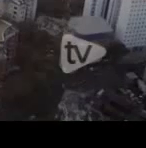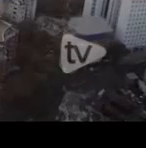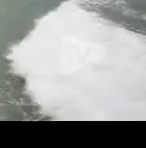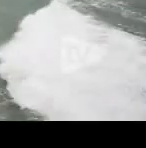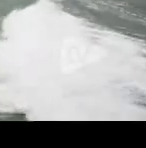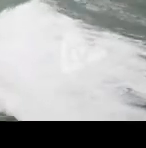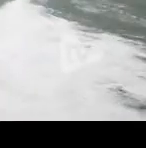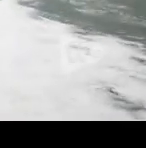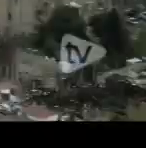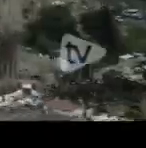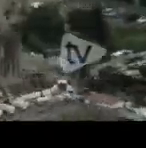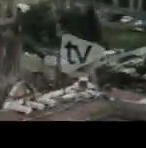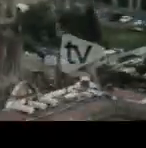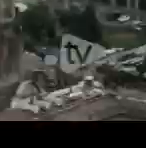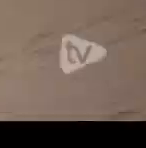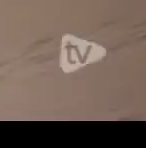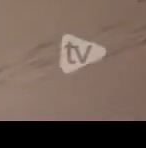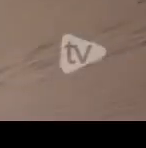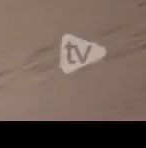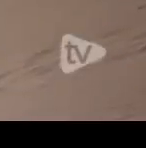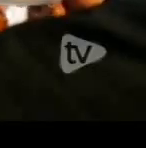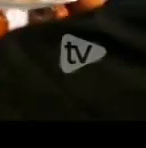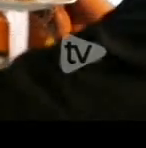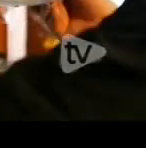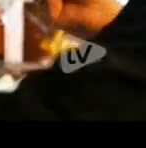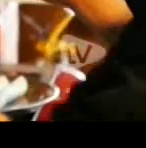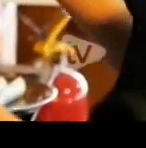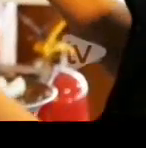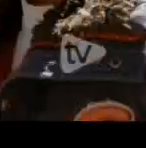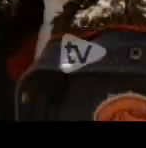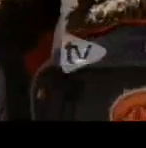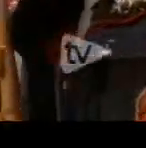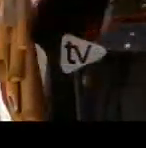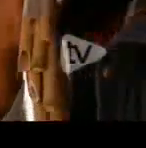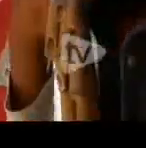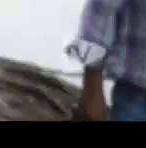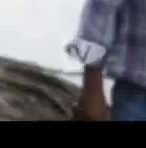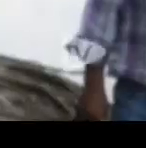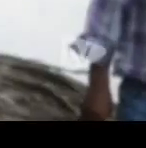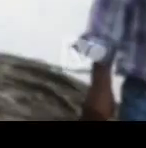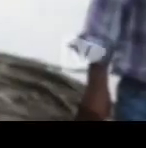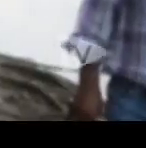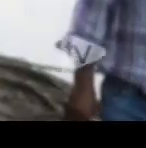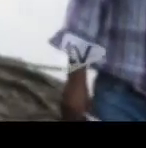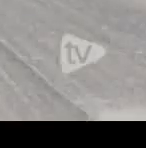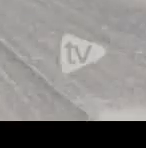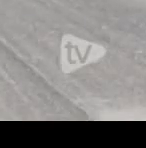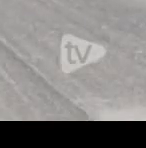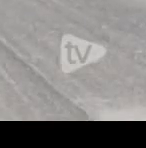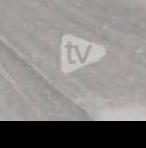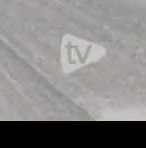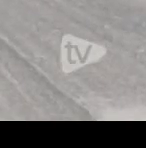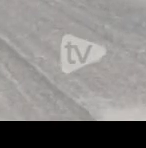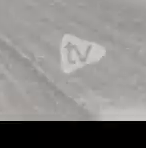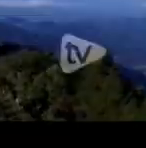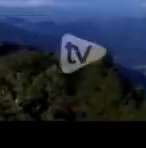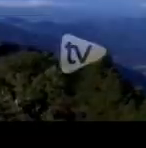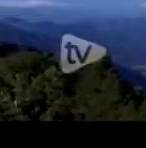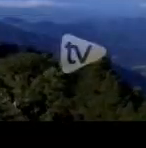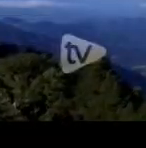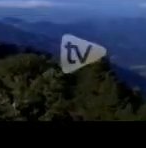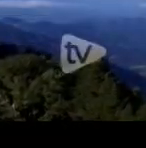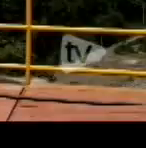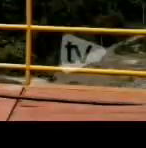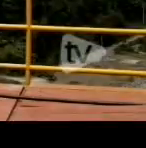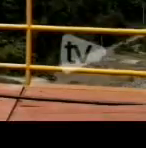La región de la diversidad, cuya riqueza principal está en la gente y su cultura. Un continente de